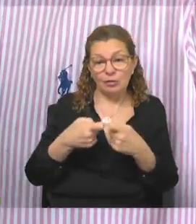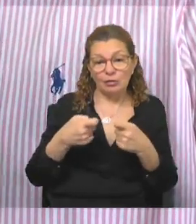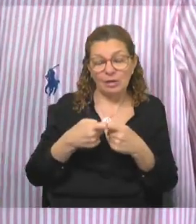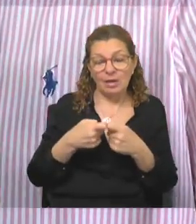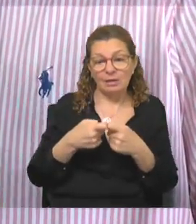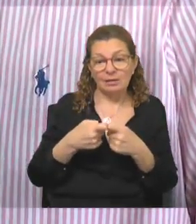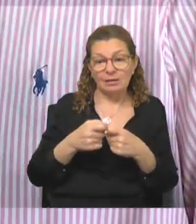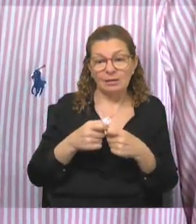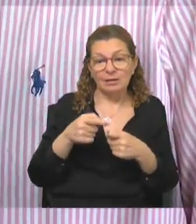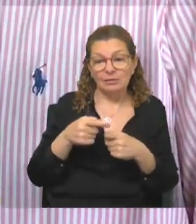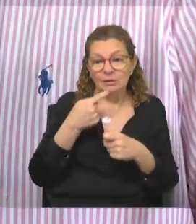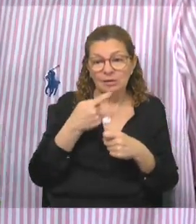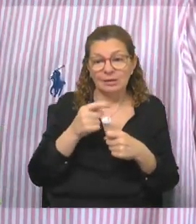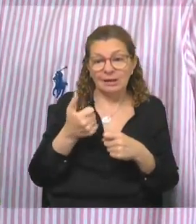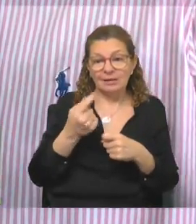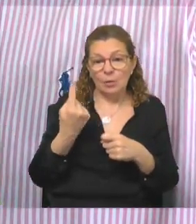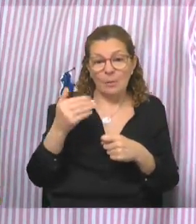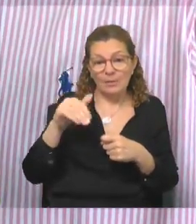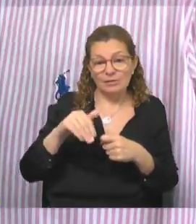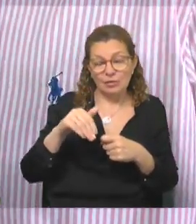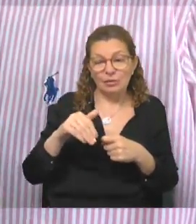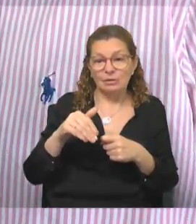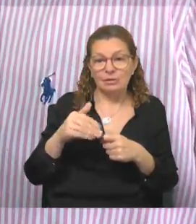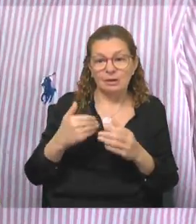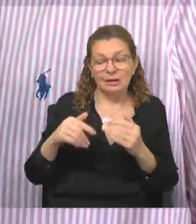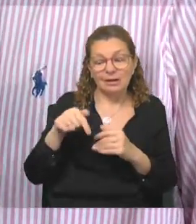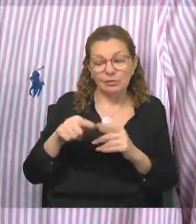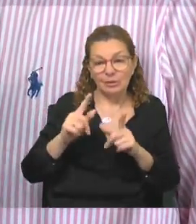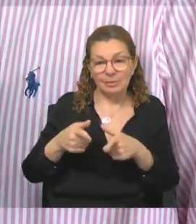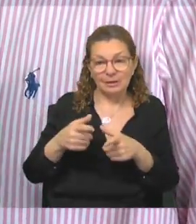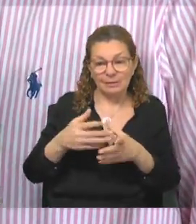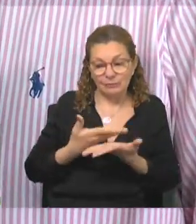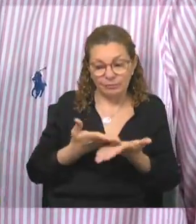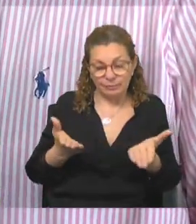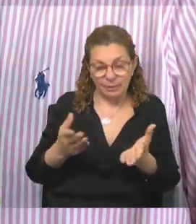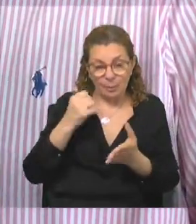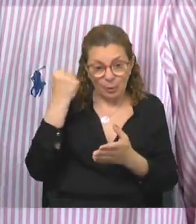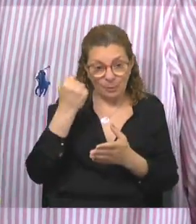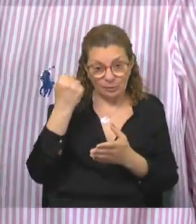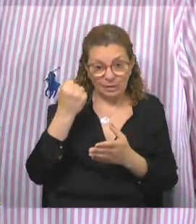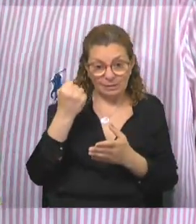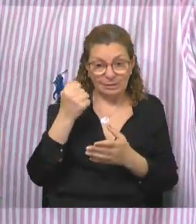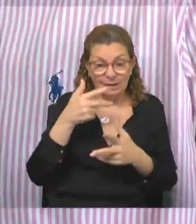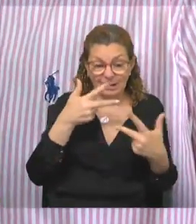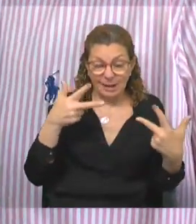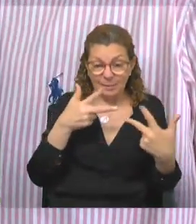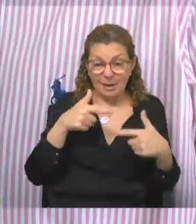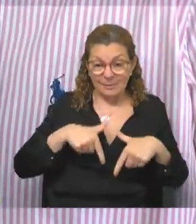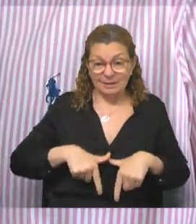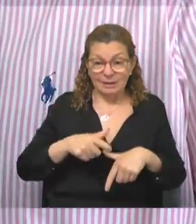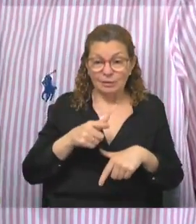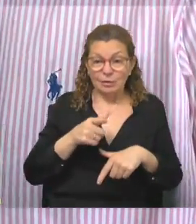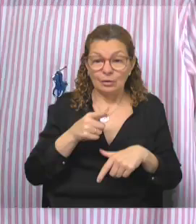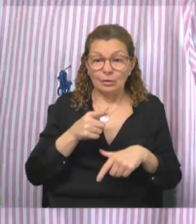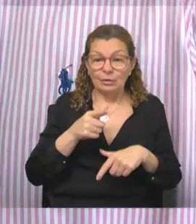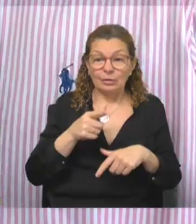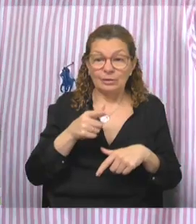ellos cubren casi 1,100000 hectáreas entonces ahí también hay un vínculo importante tienen cámara de detección el Ministerio del interior aumentó las cámara